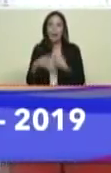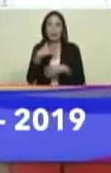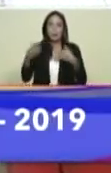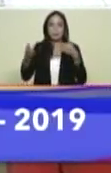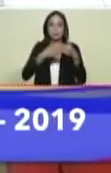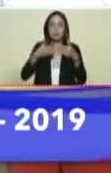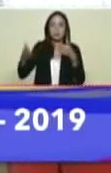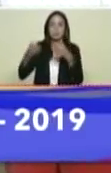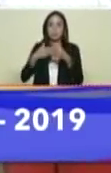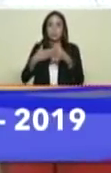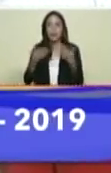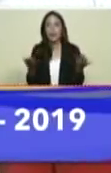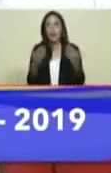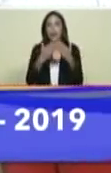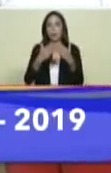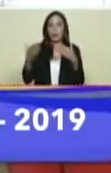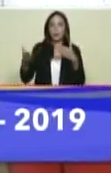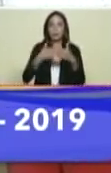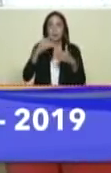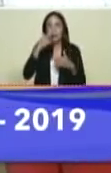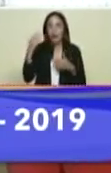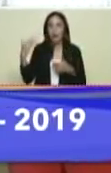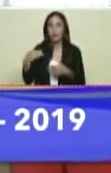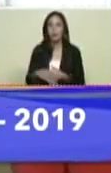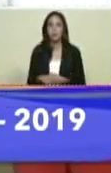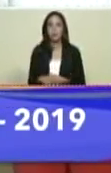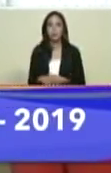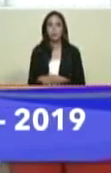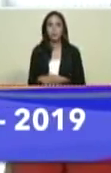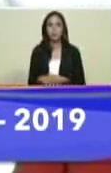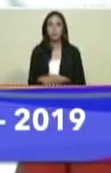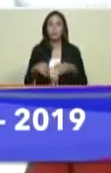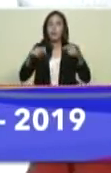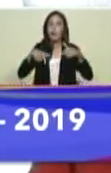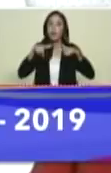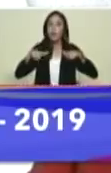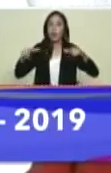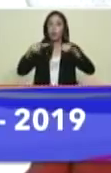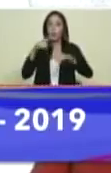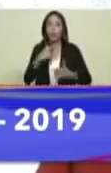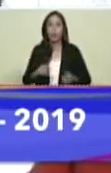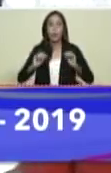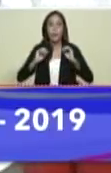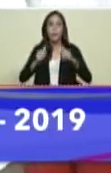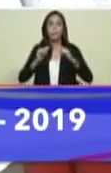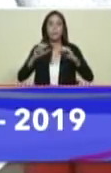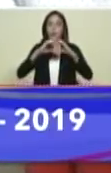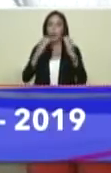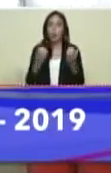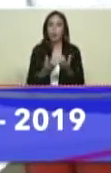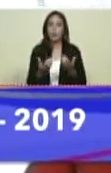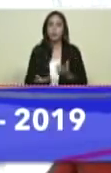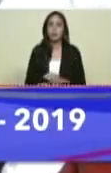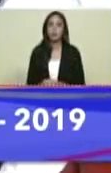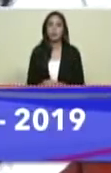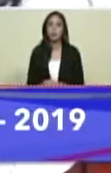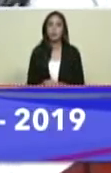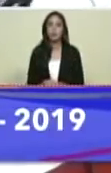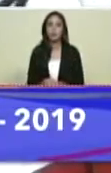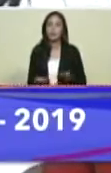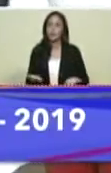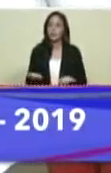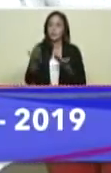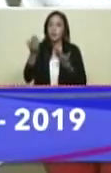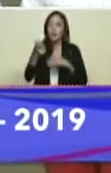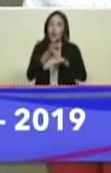cerrar esta unidad educativa. Así que bueno, presidente, estamos aquí dando inicio al año escolar. Voy a darle la